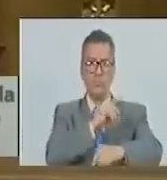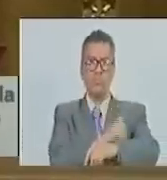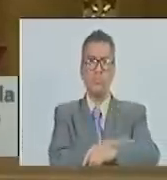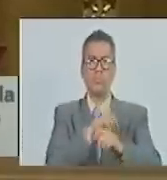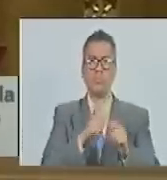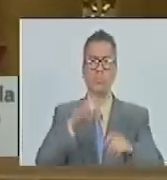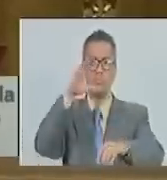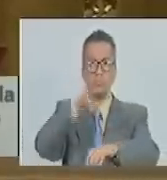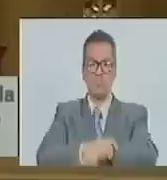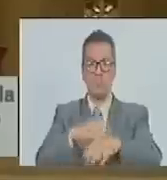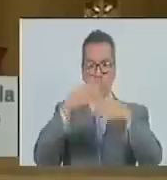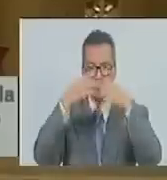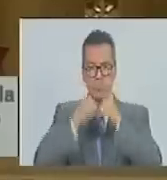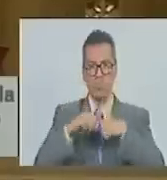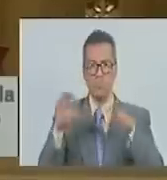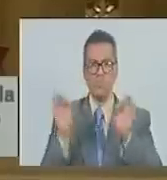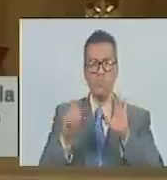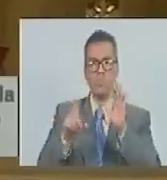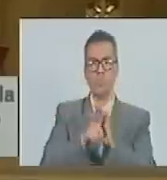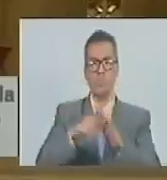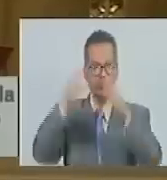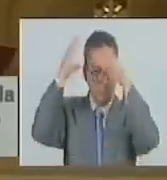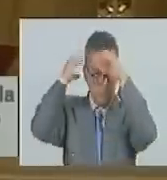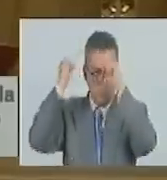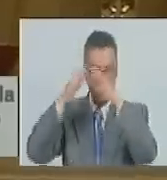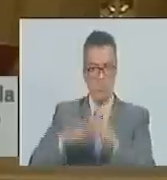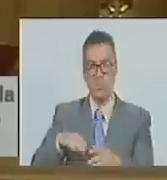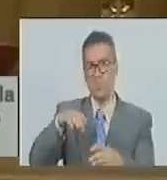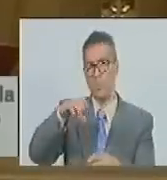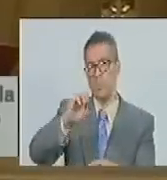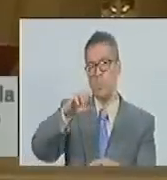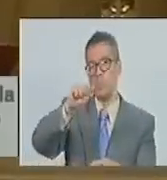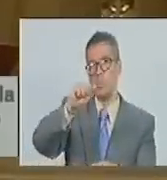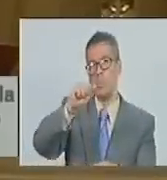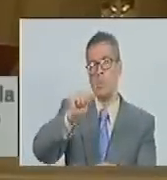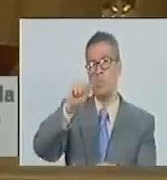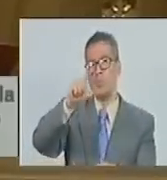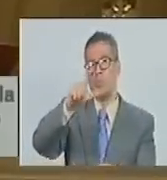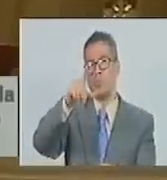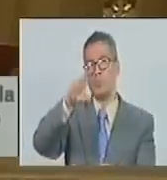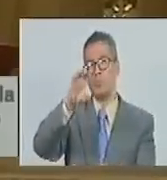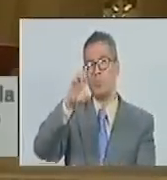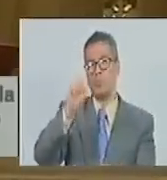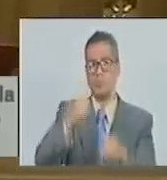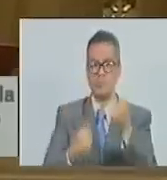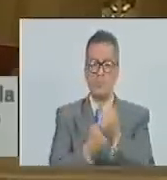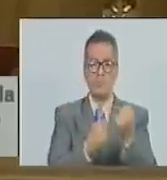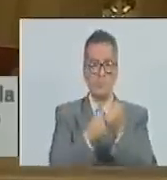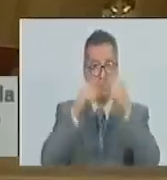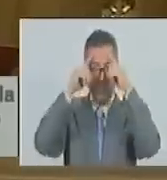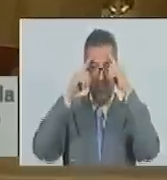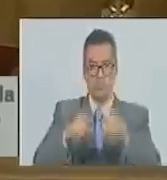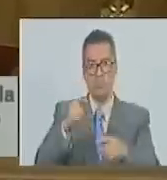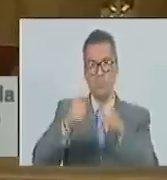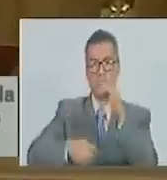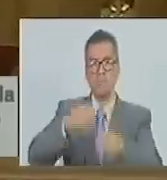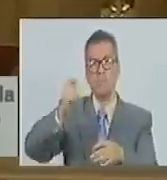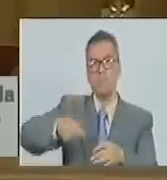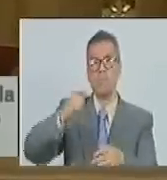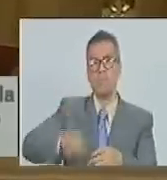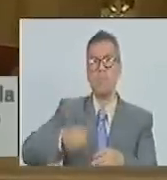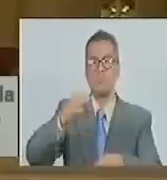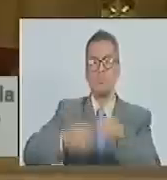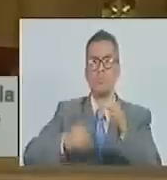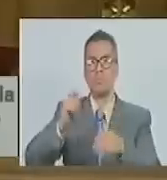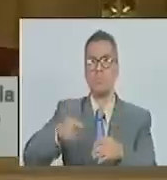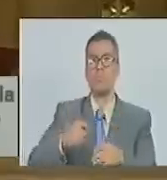detención arbitraria y legal del diplomático Alex Naim Saab Morán, y respaldar la decisión del Tribunal Supremo de